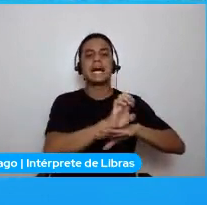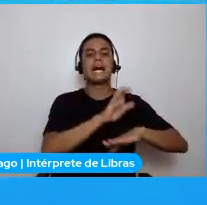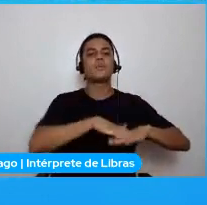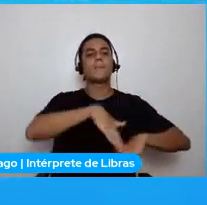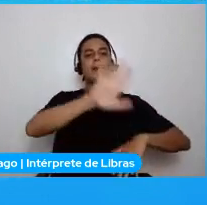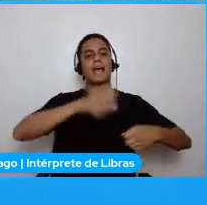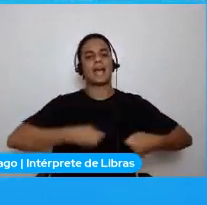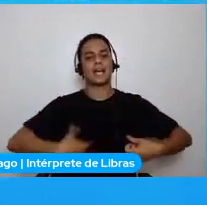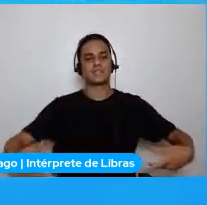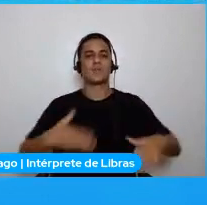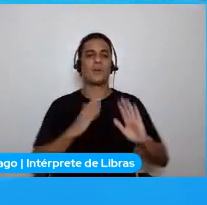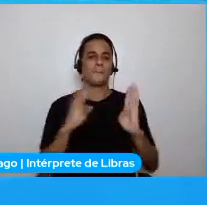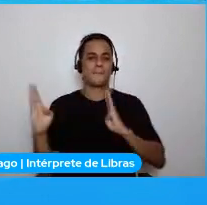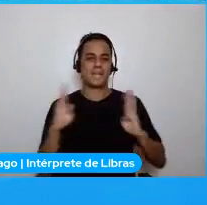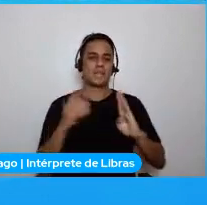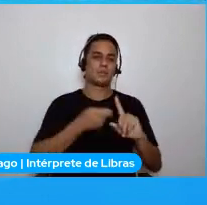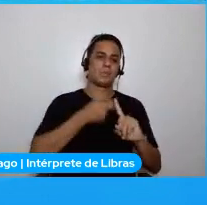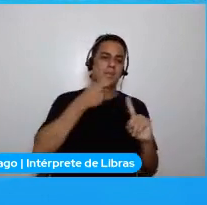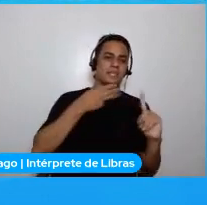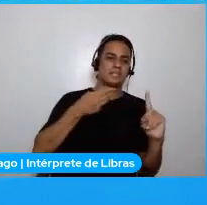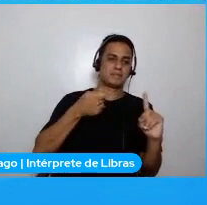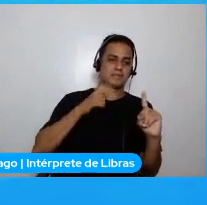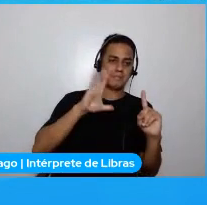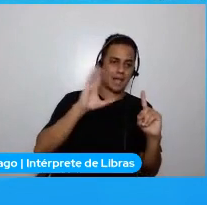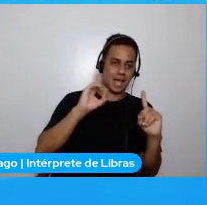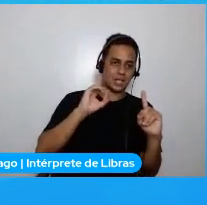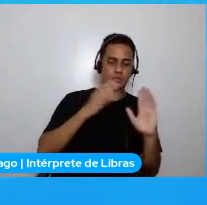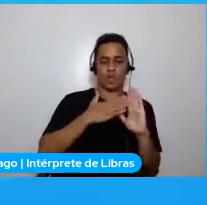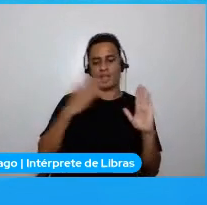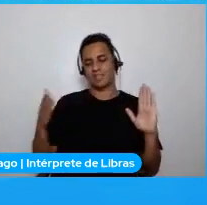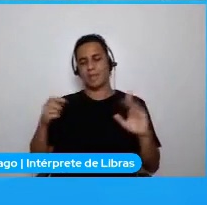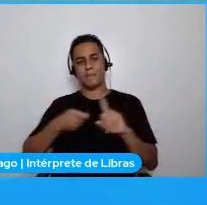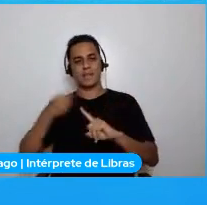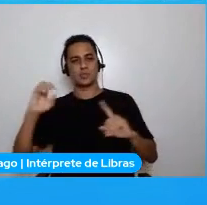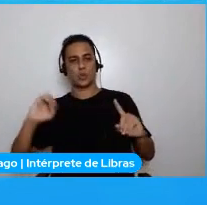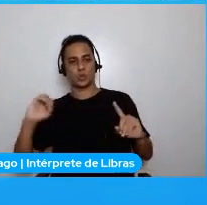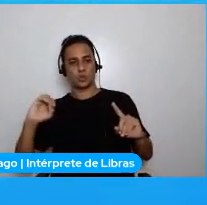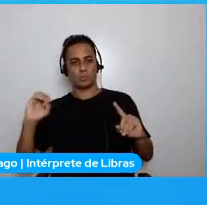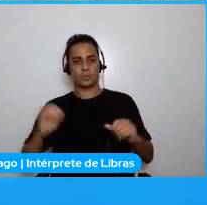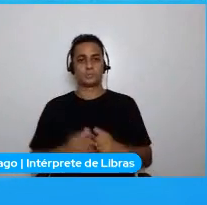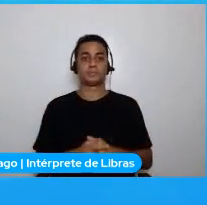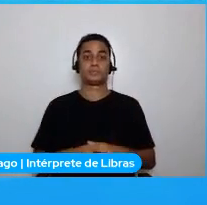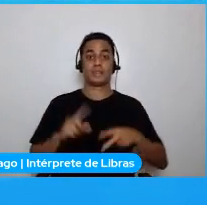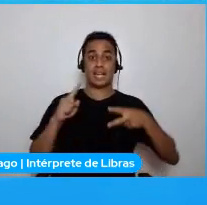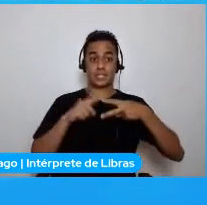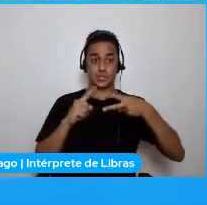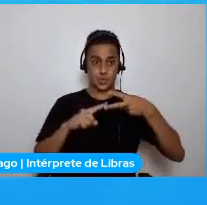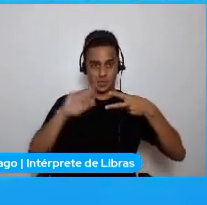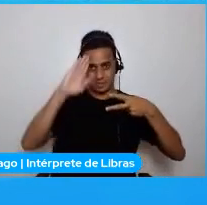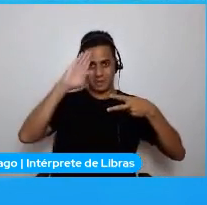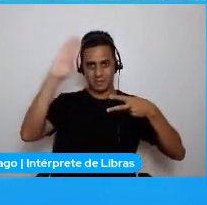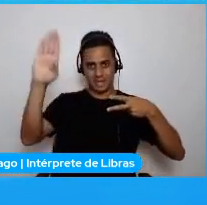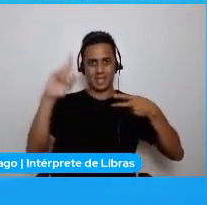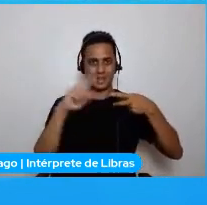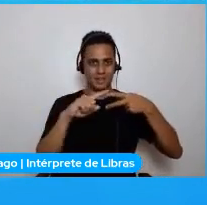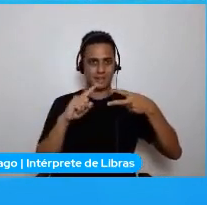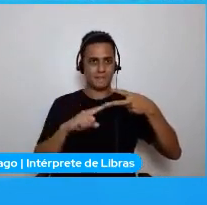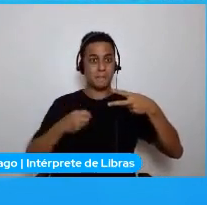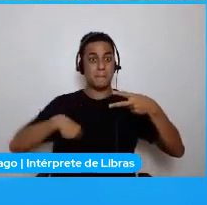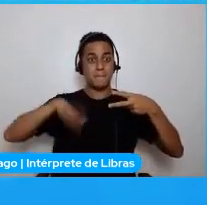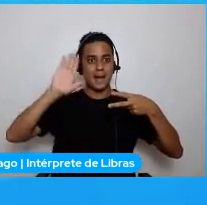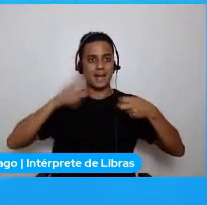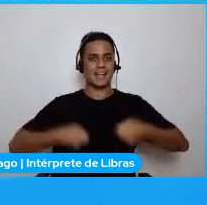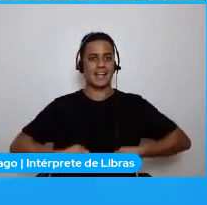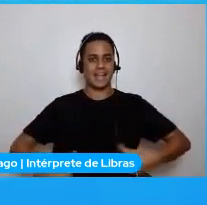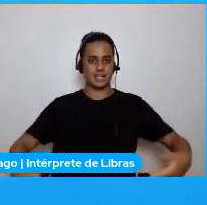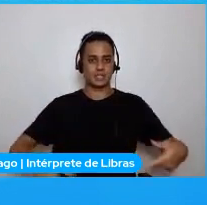fue de marzo a octubre, más o menos. Entonces vemos que las dos primeras provincias, ¿verdad?, que mayor gasto tuvieron